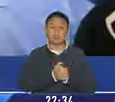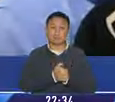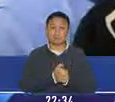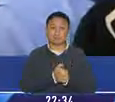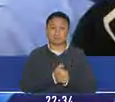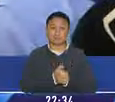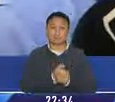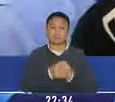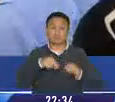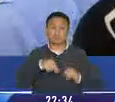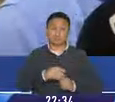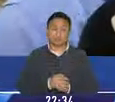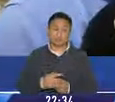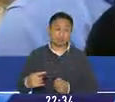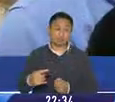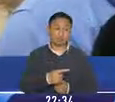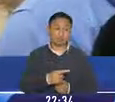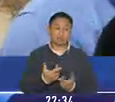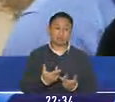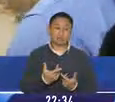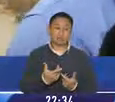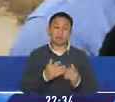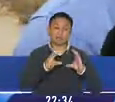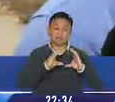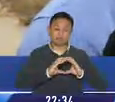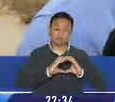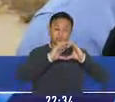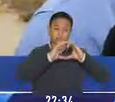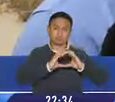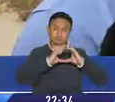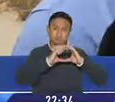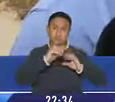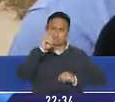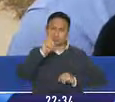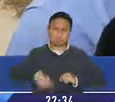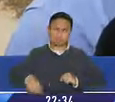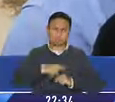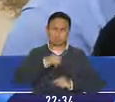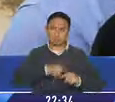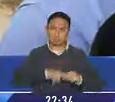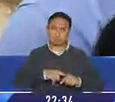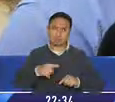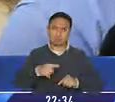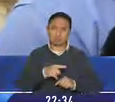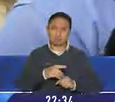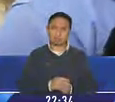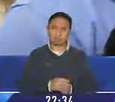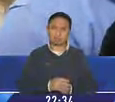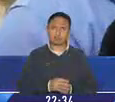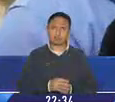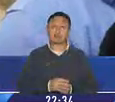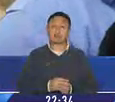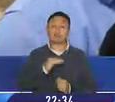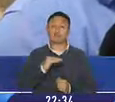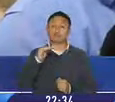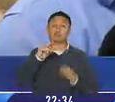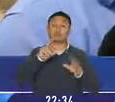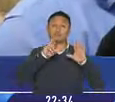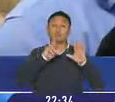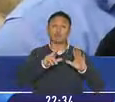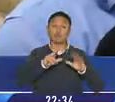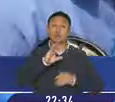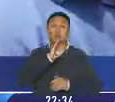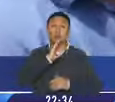que le corten que le prohíban usar el ascensor, porque es con clave, a una persona que tiene cáncer, que vive en el piso 8, y que además le corten el